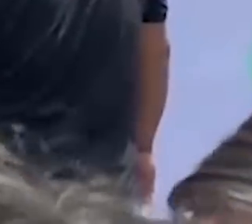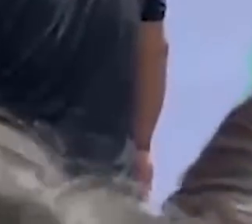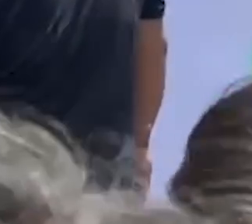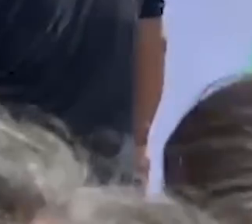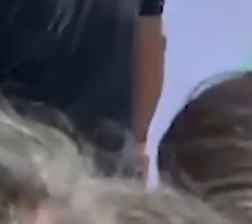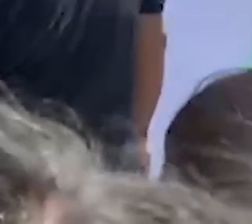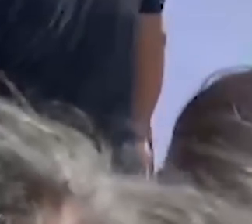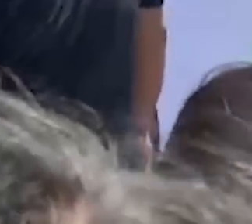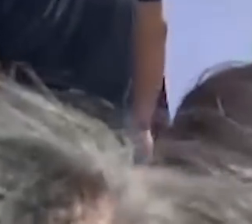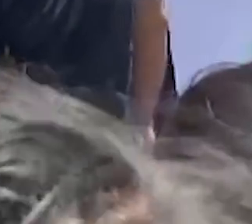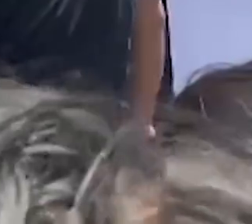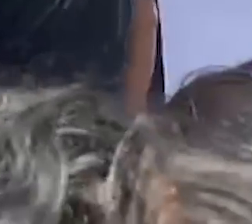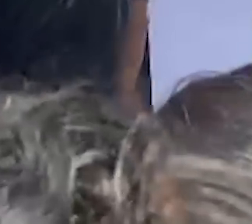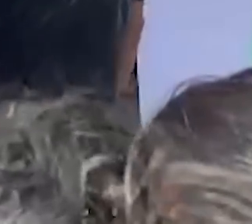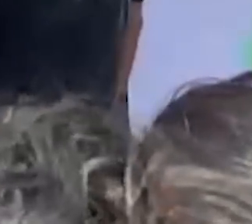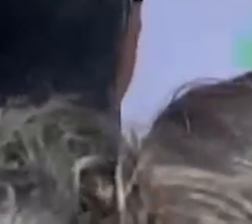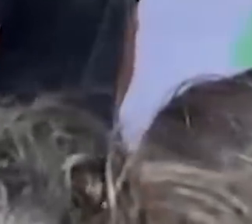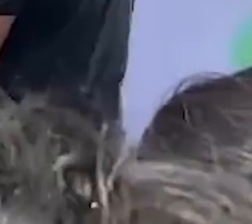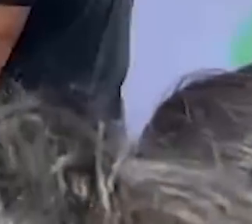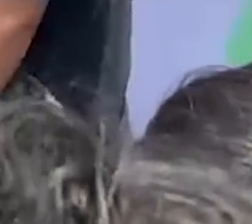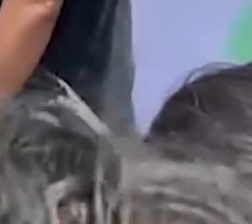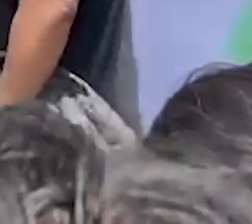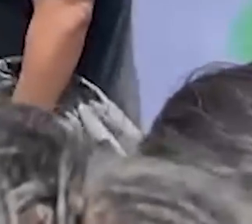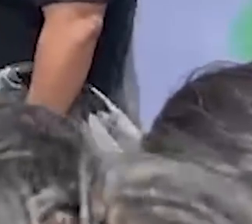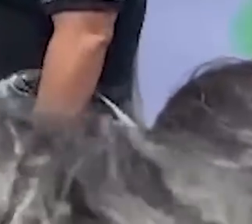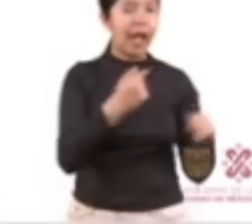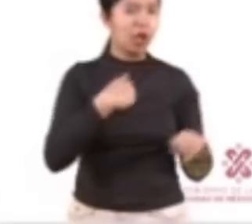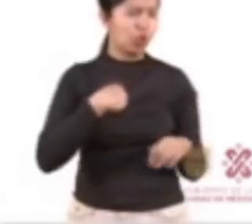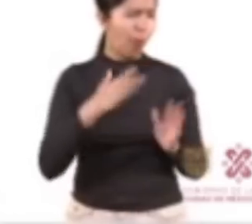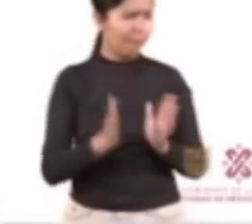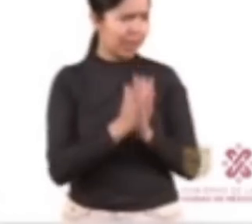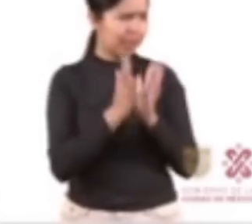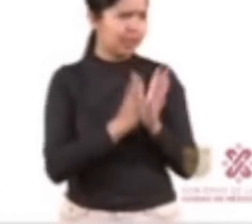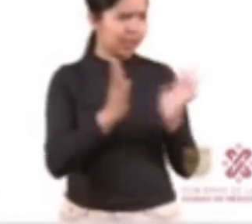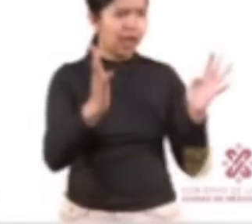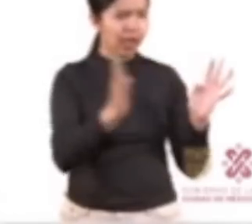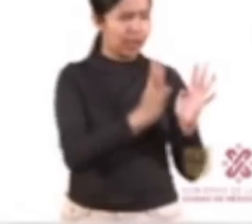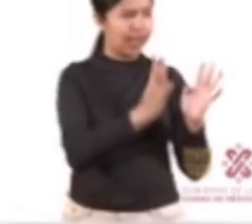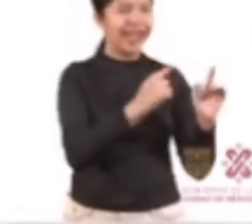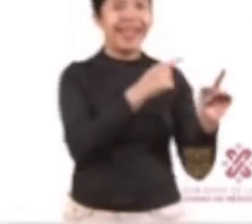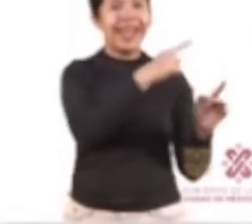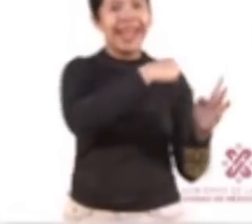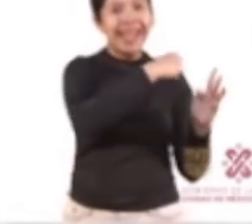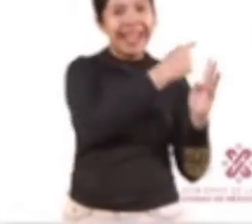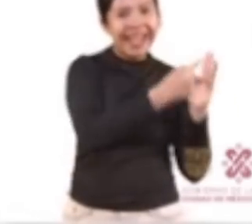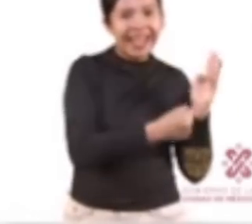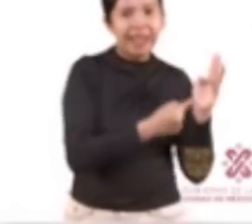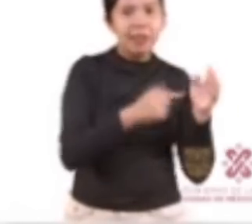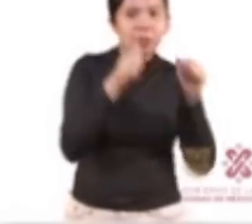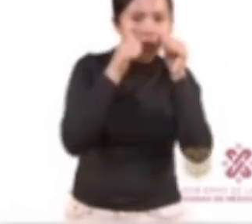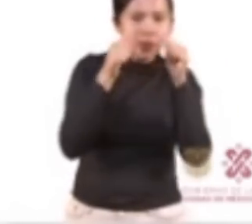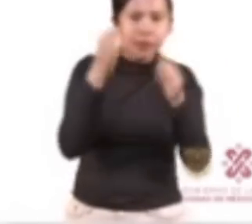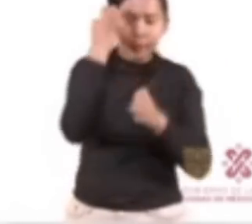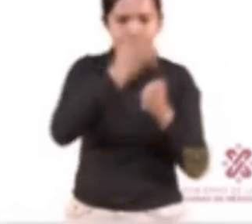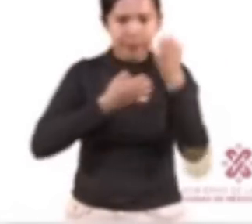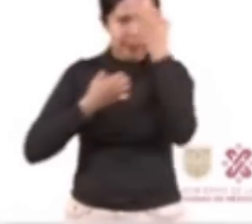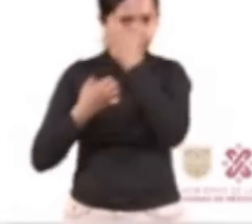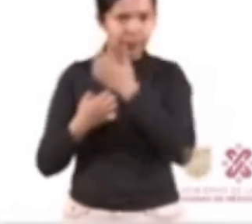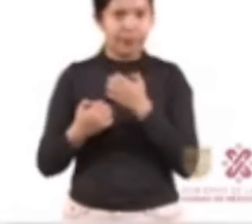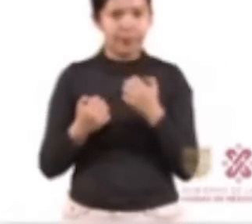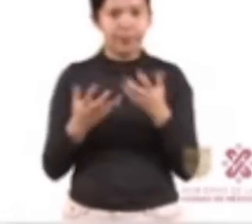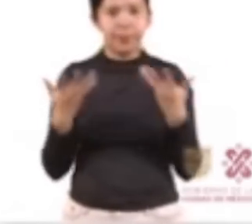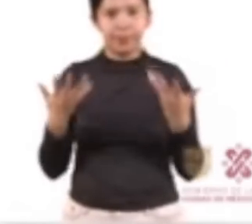de acuerdo de que haya cero impunidad ante la corrupción. Ahora el planteamiento que se está haciendo es que antes de abrir